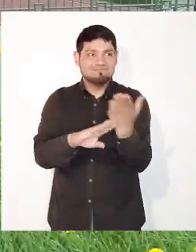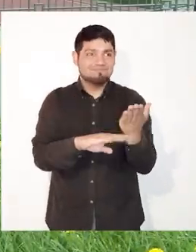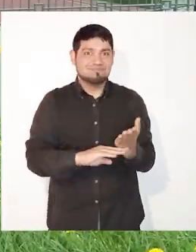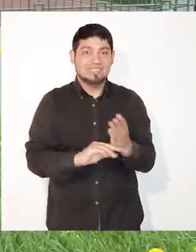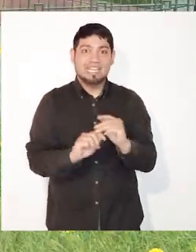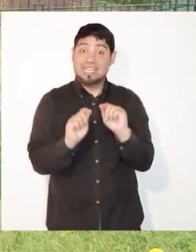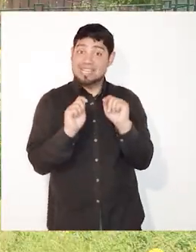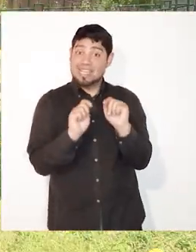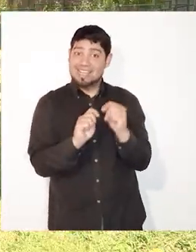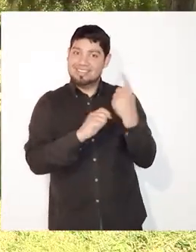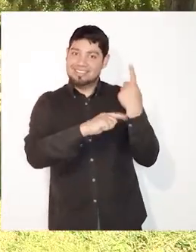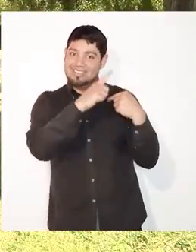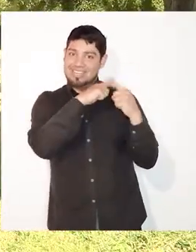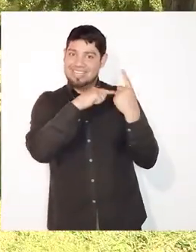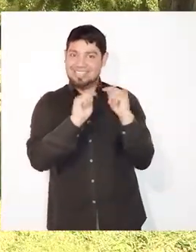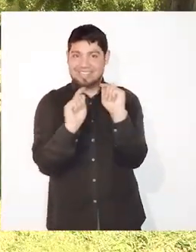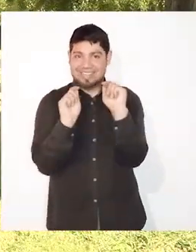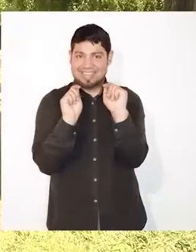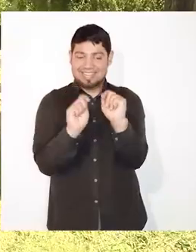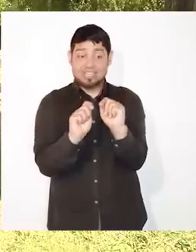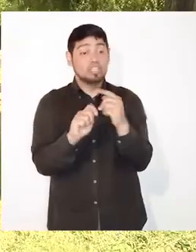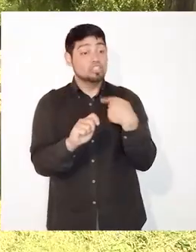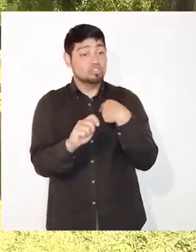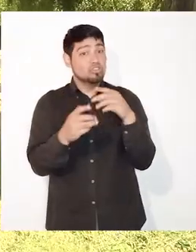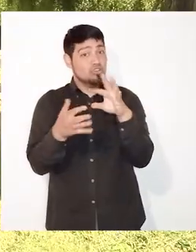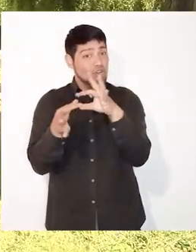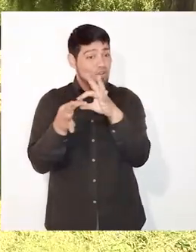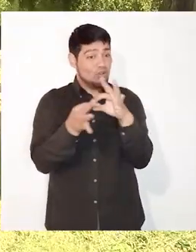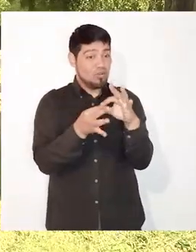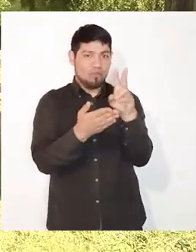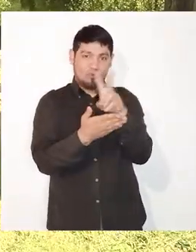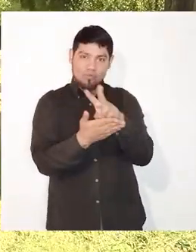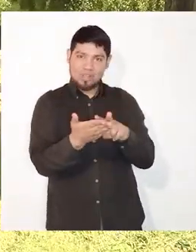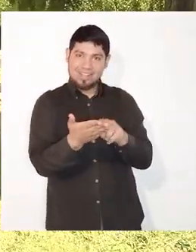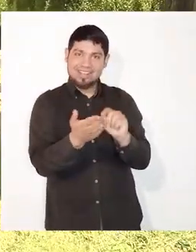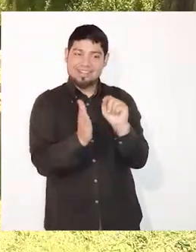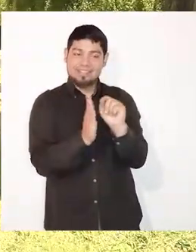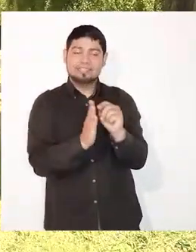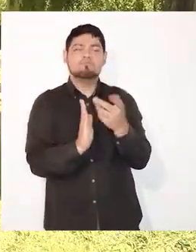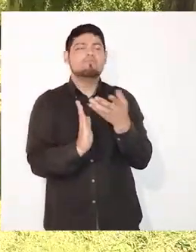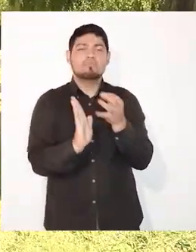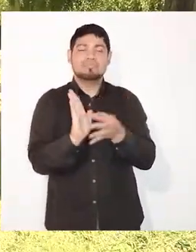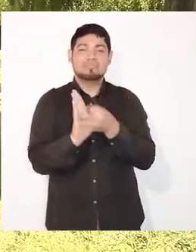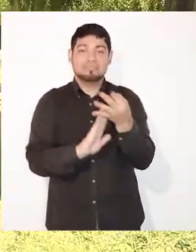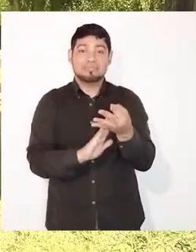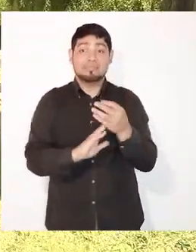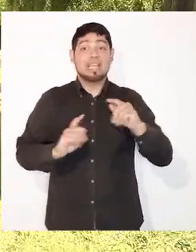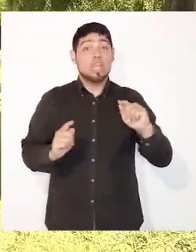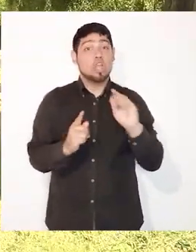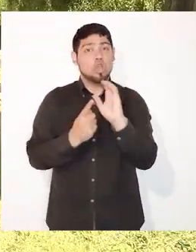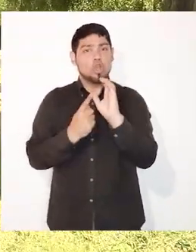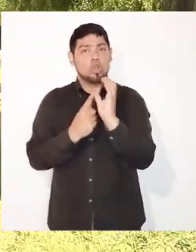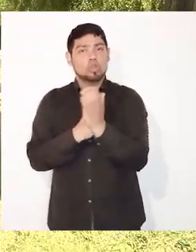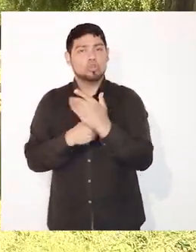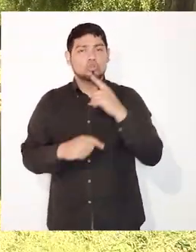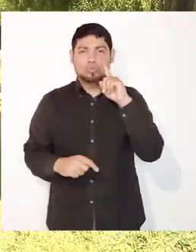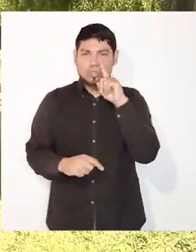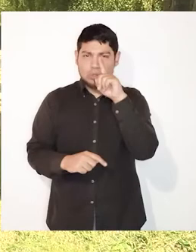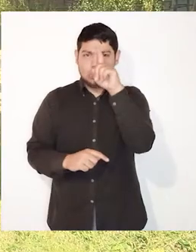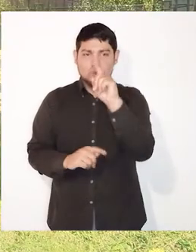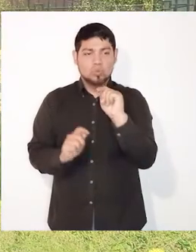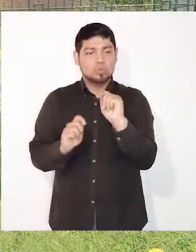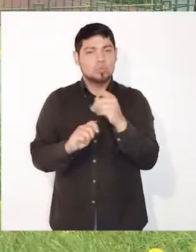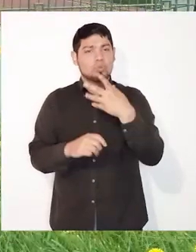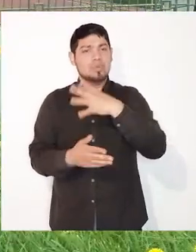Y la verdad es que una de las leyendas que voy a leer acá, que saqué un extracto, dice: